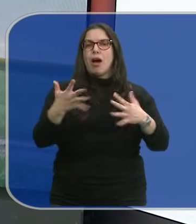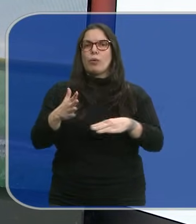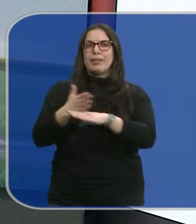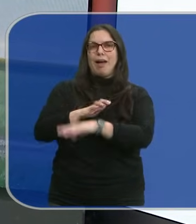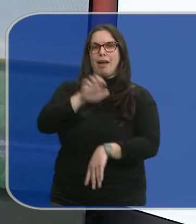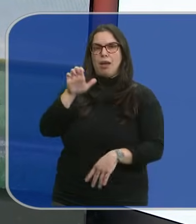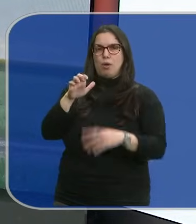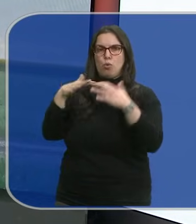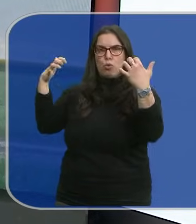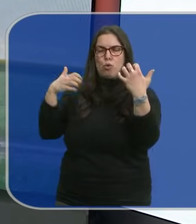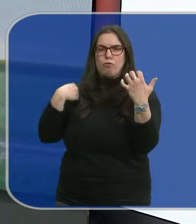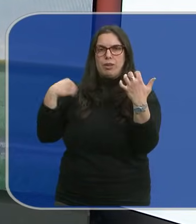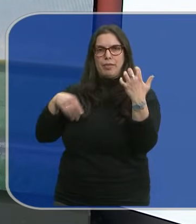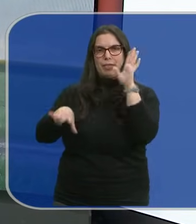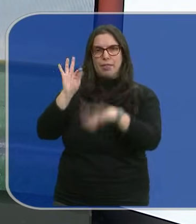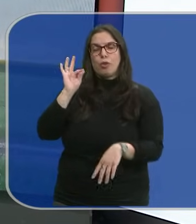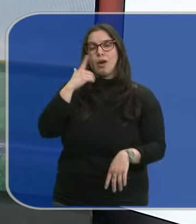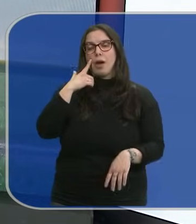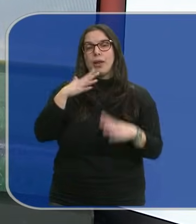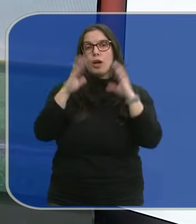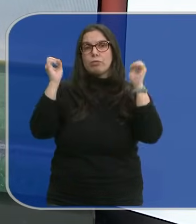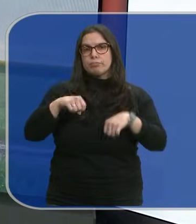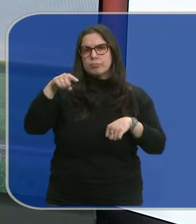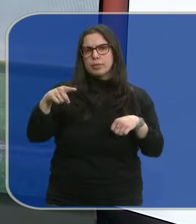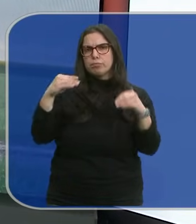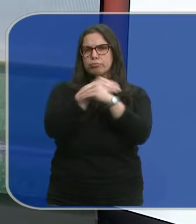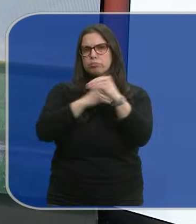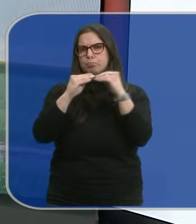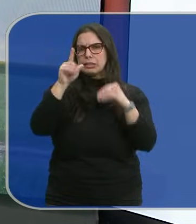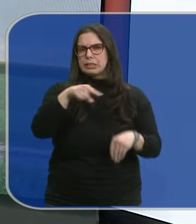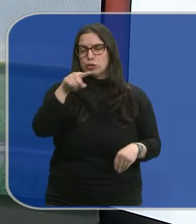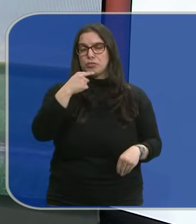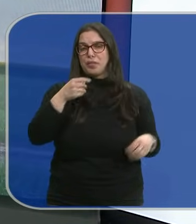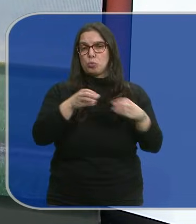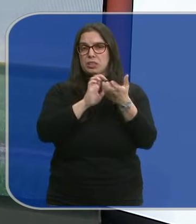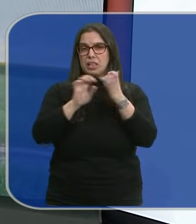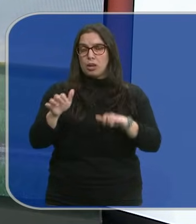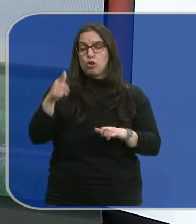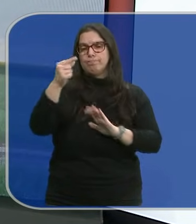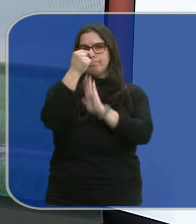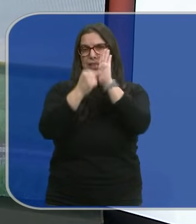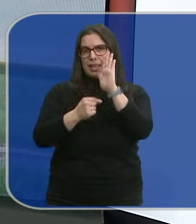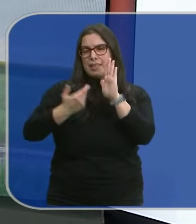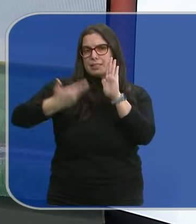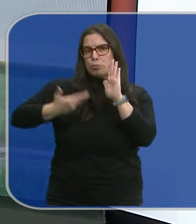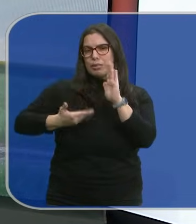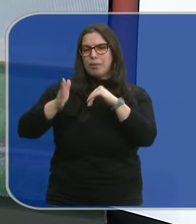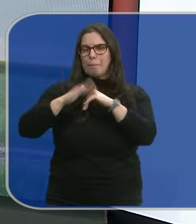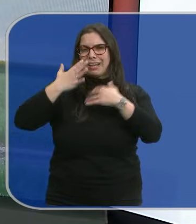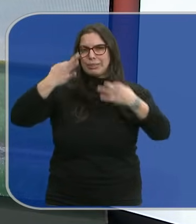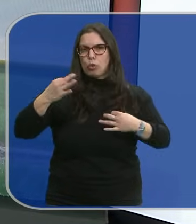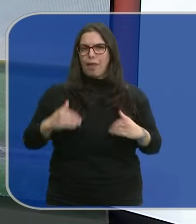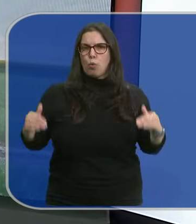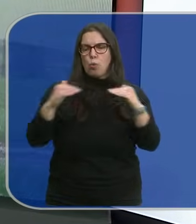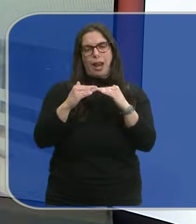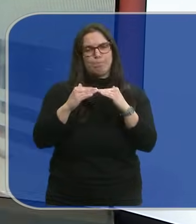Eurocámara. Se tendrá que revisar si es compatible con los tratados comunitarios. La Junta considera que todavía no cuenta con medidas relevantes para